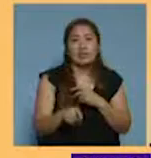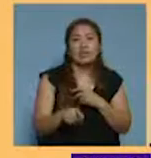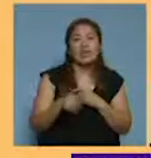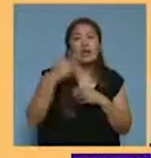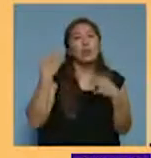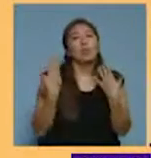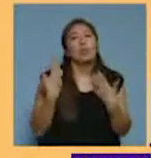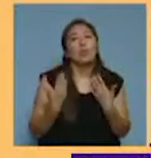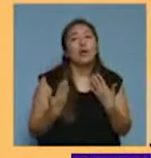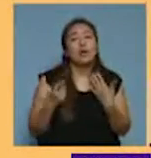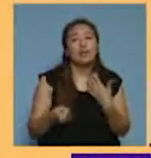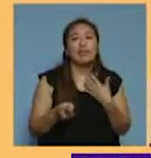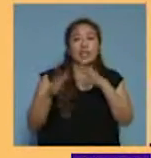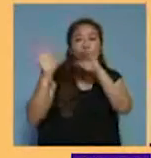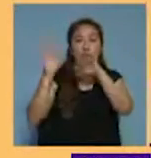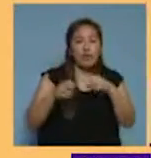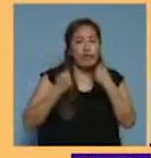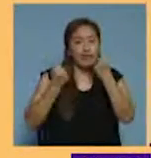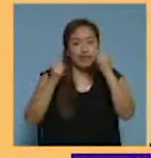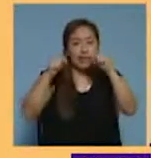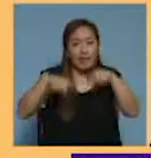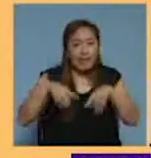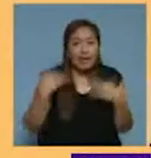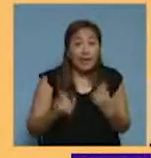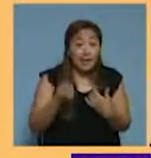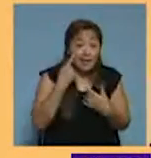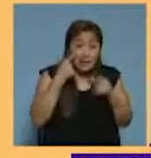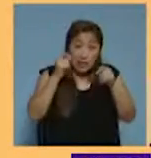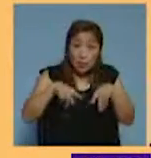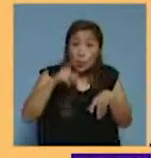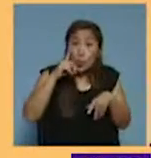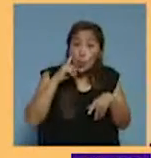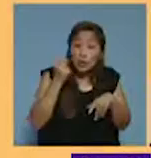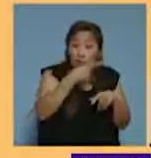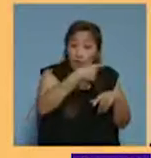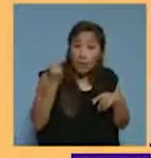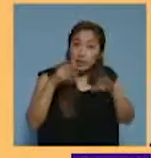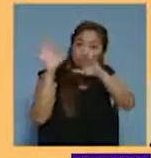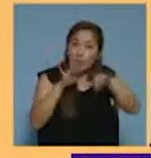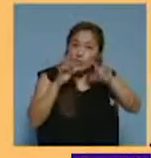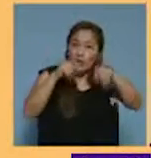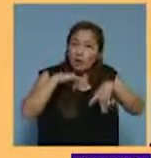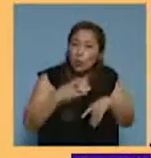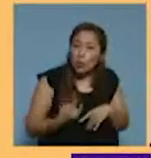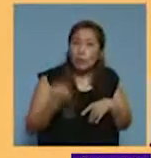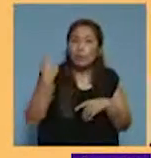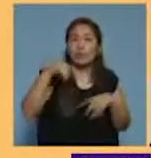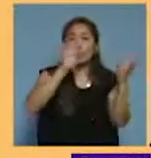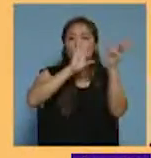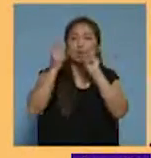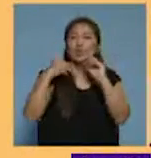exista la posibilidad de estas lluvias intensas que tenemos que estamos viendo distribución en todo el tema de semana pero el pronóstico